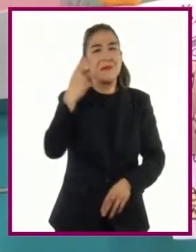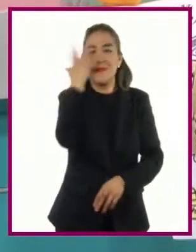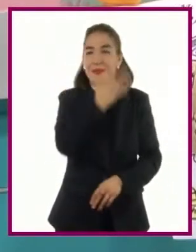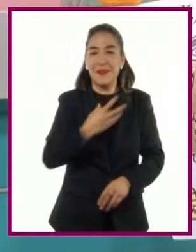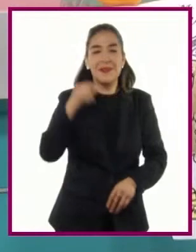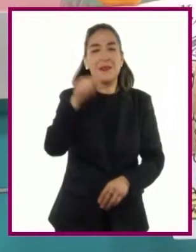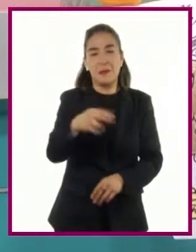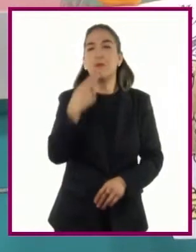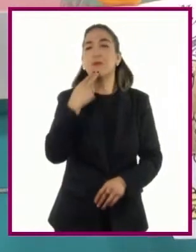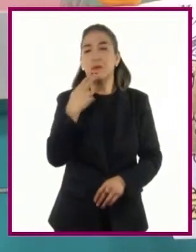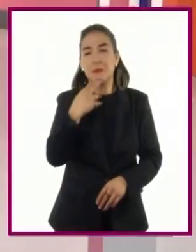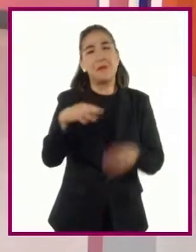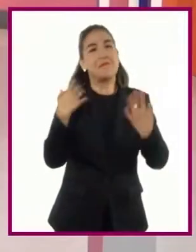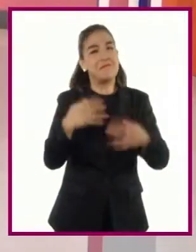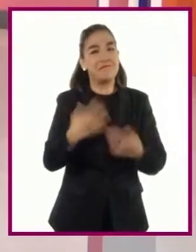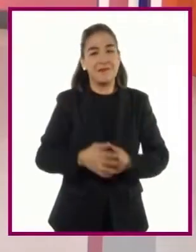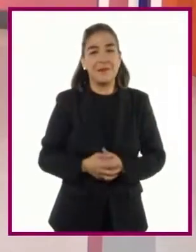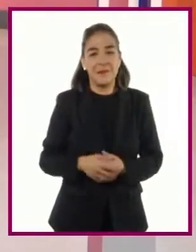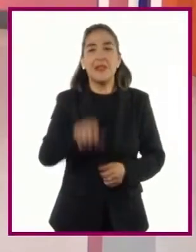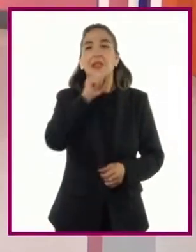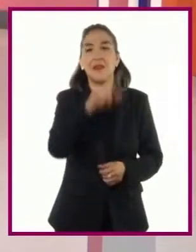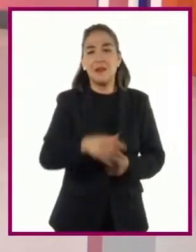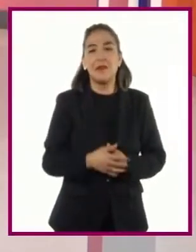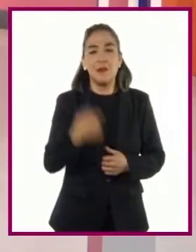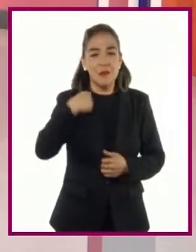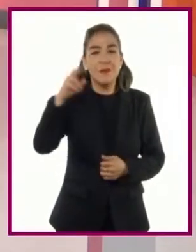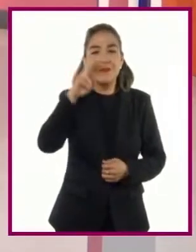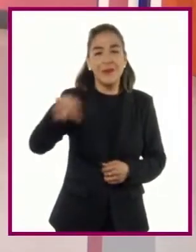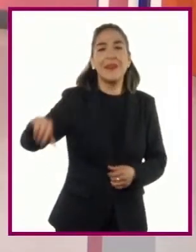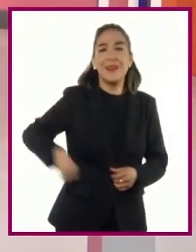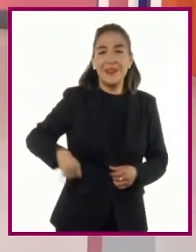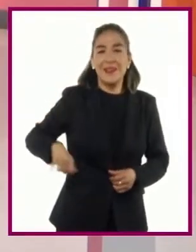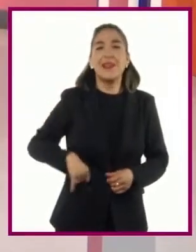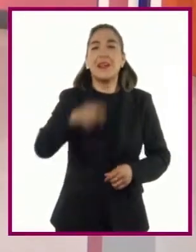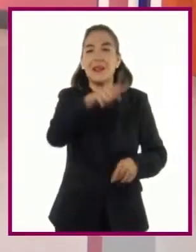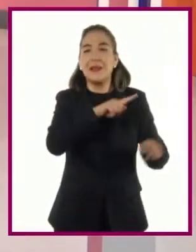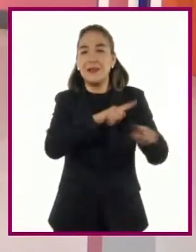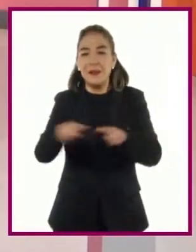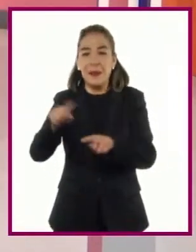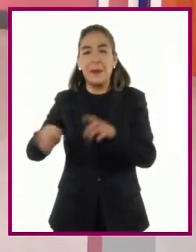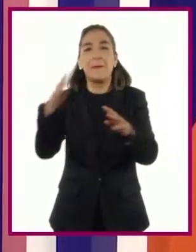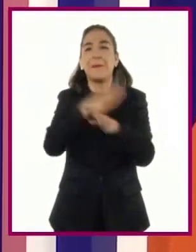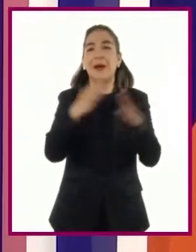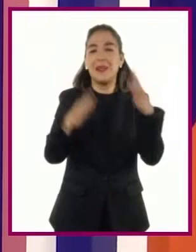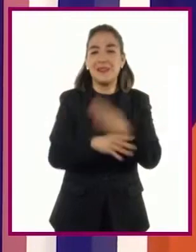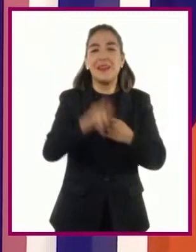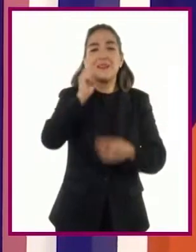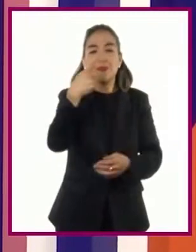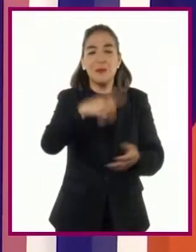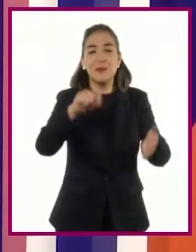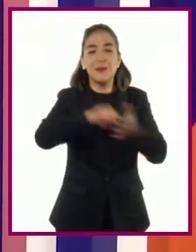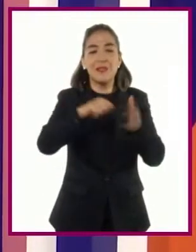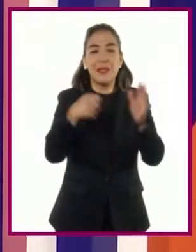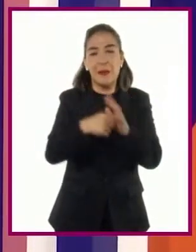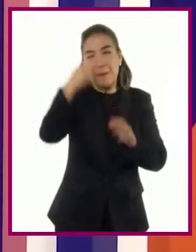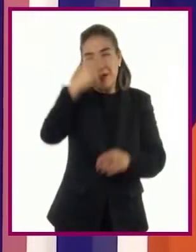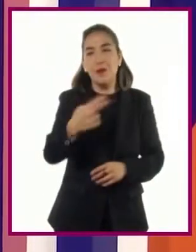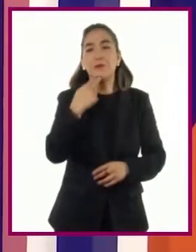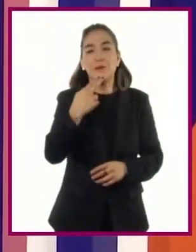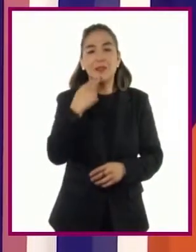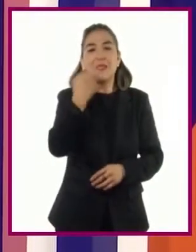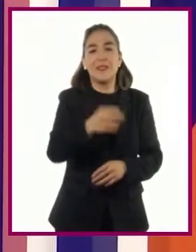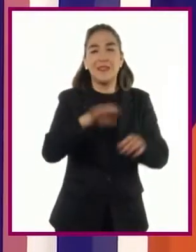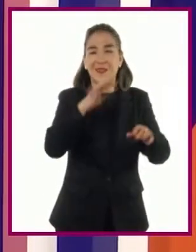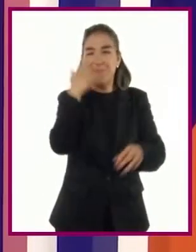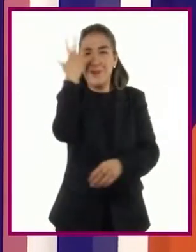muy útiles y hermosos. Además, me ha llamado mucho la atención el producto, es decir, las técnicas que emplearon para conseguir que